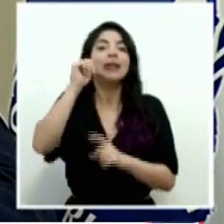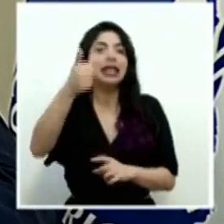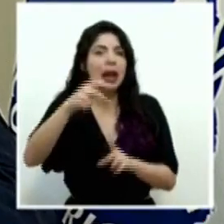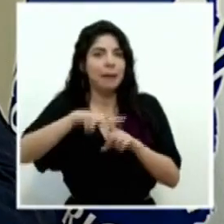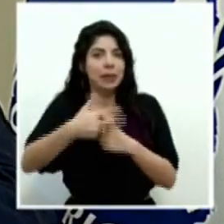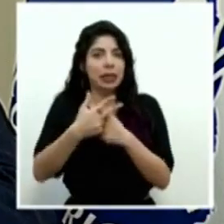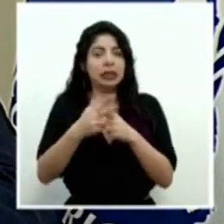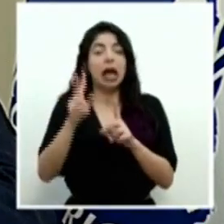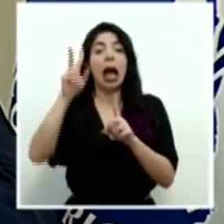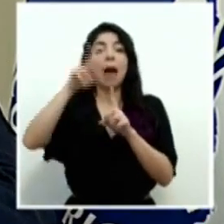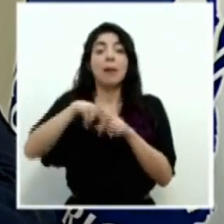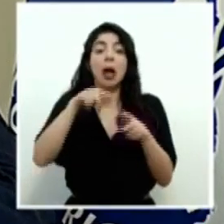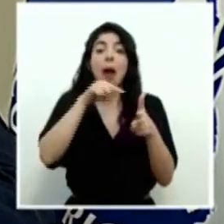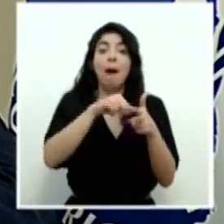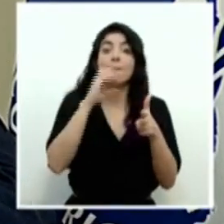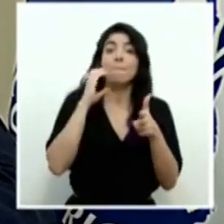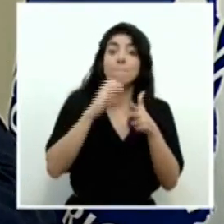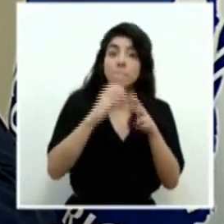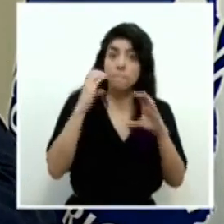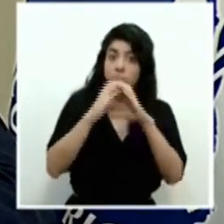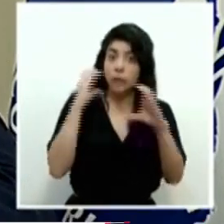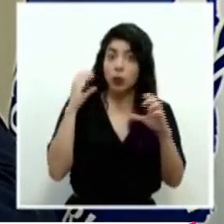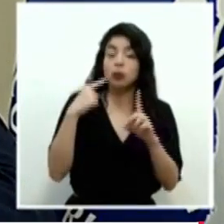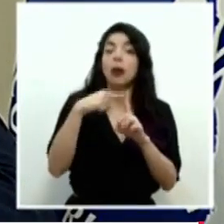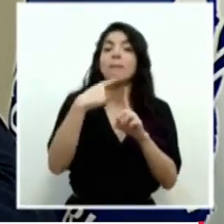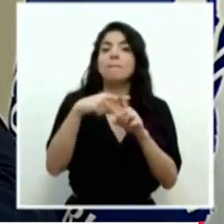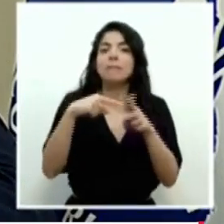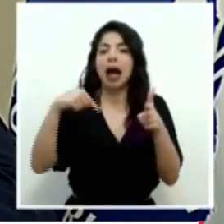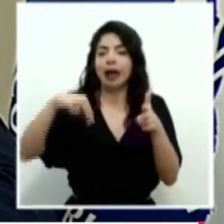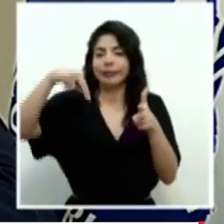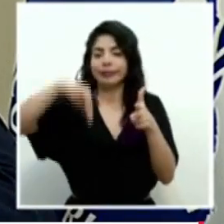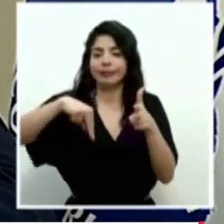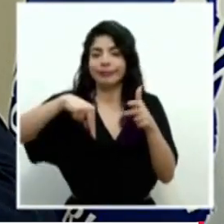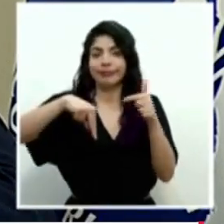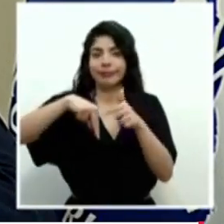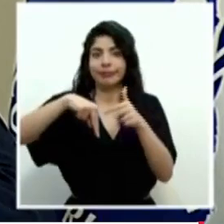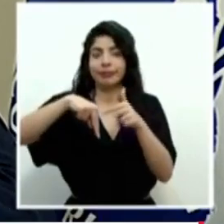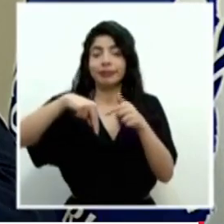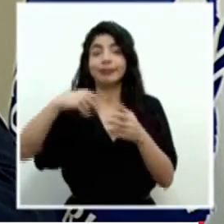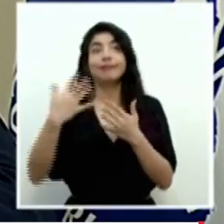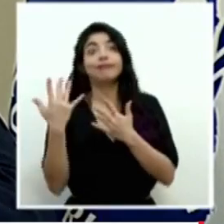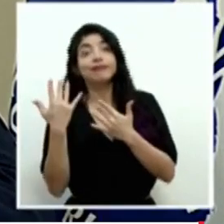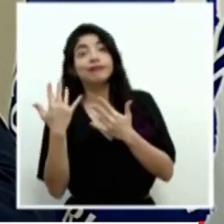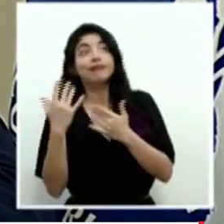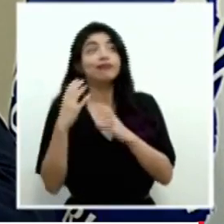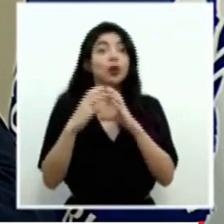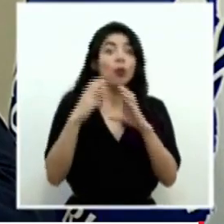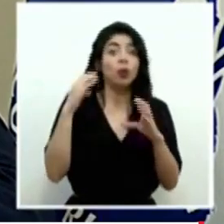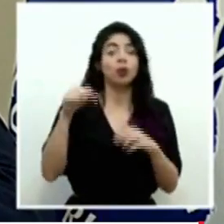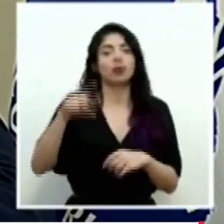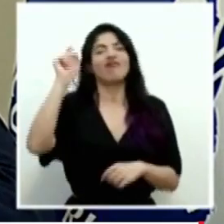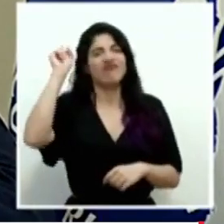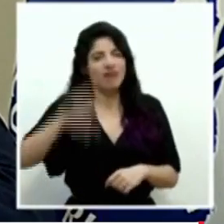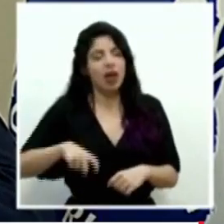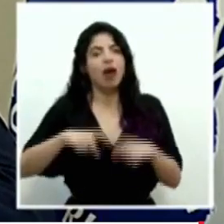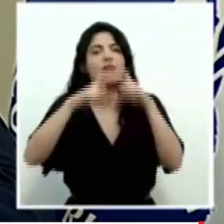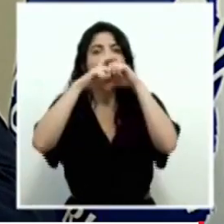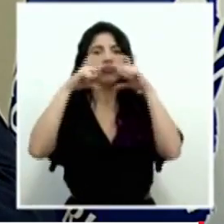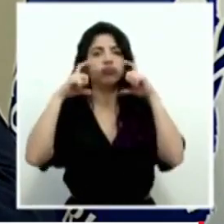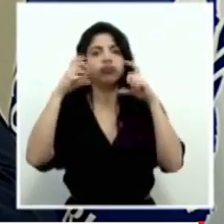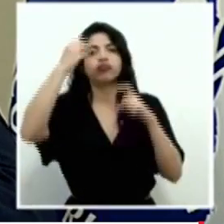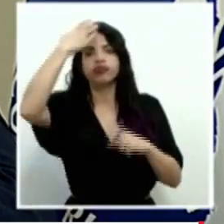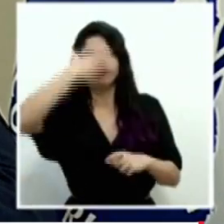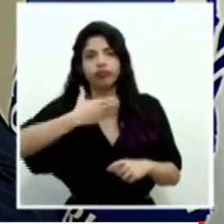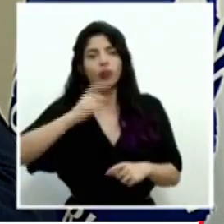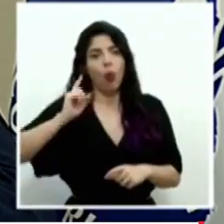mañana se estará haciendo obligatorio el uso de las mascarillas o de las caretas en también las paradas de los